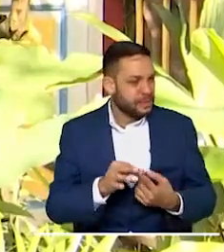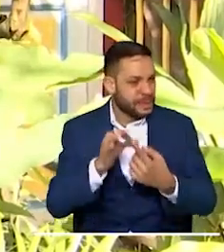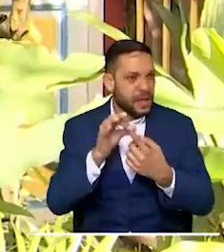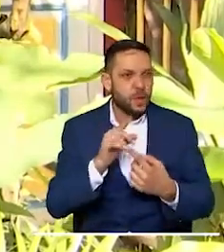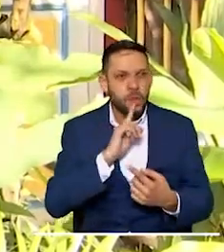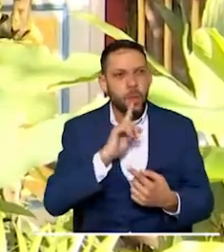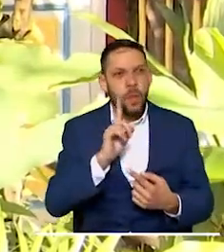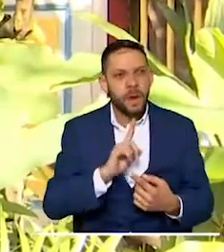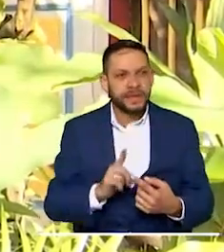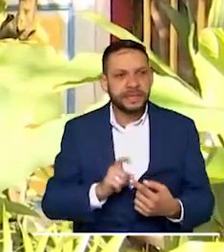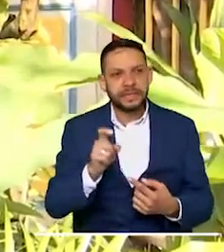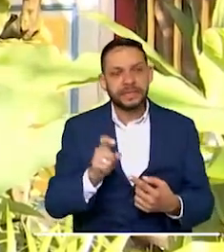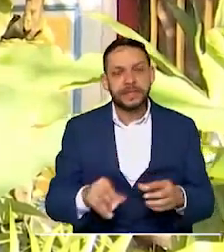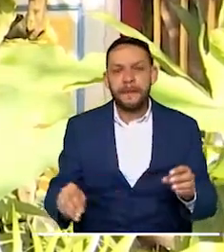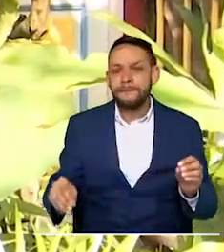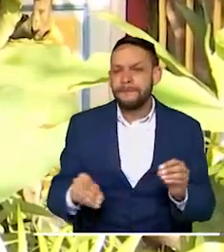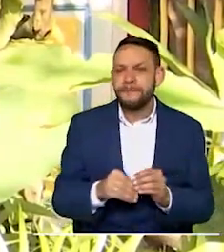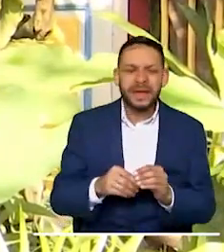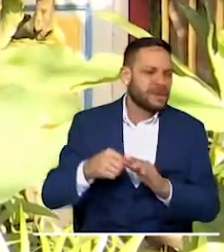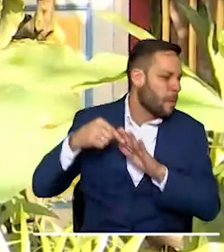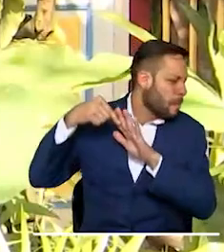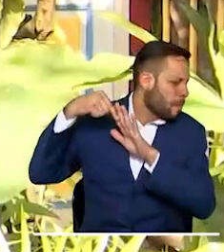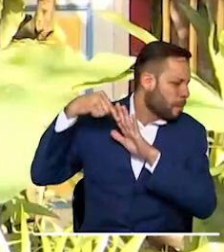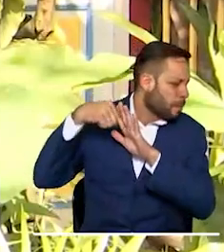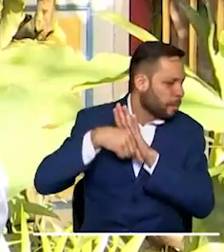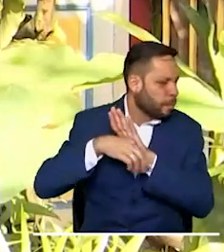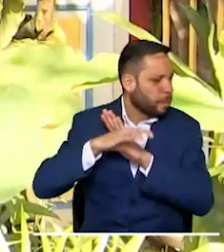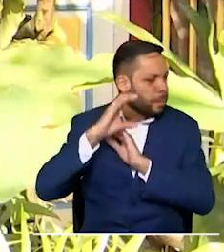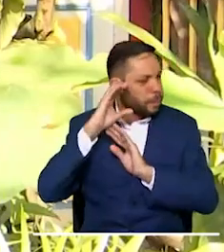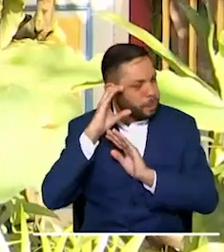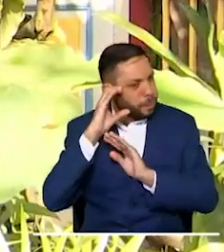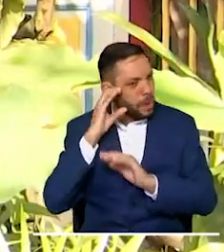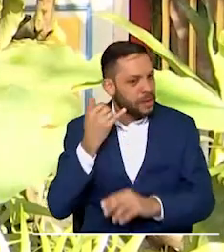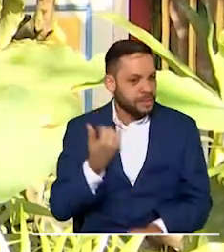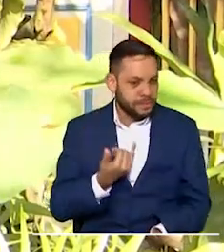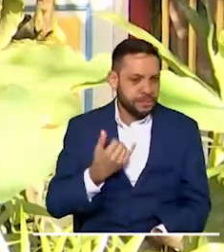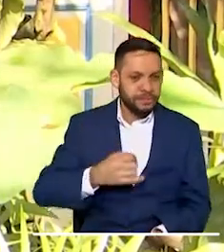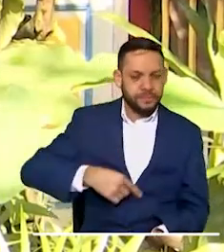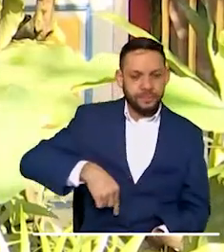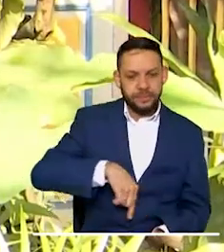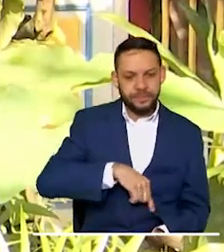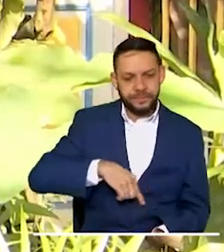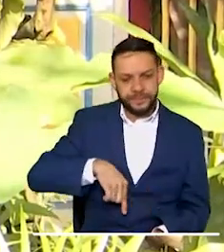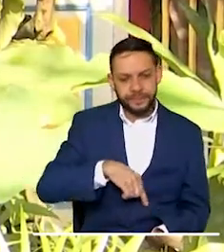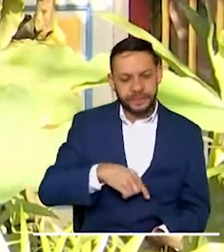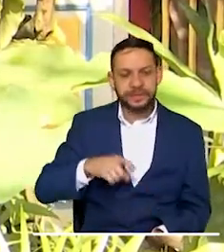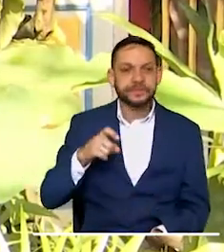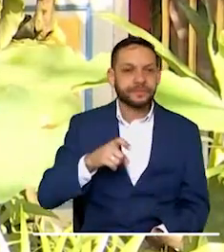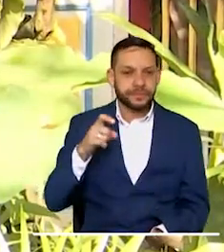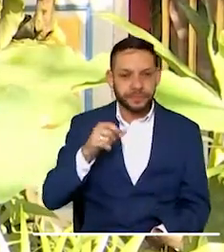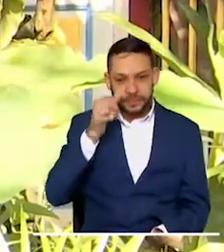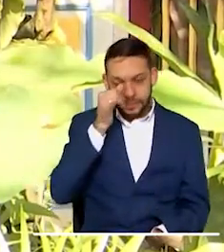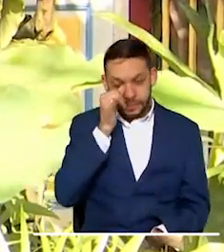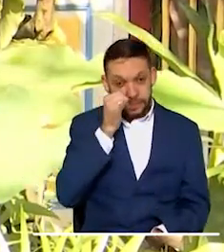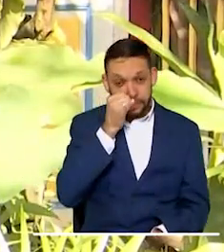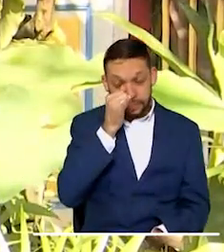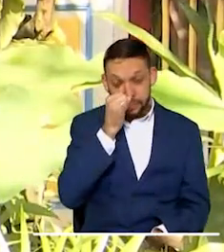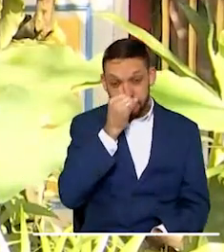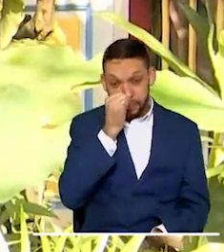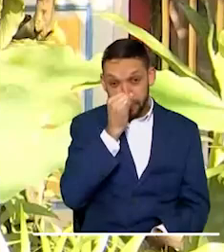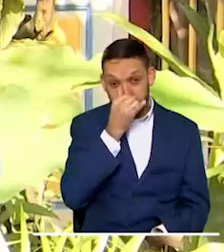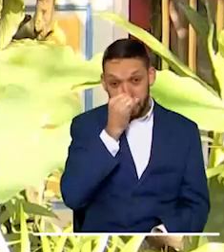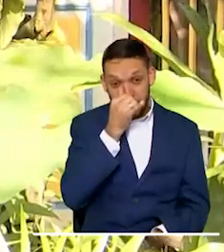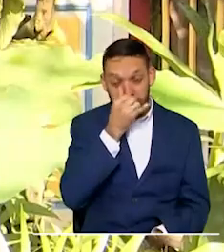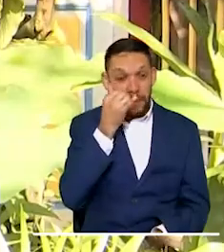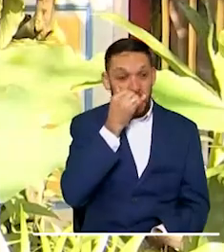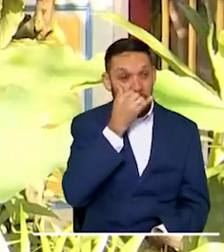que probablemente la situación es a nivel intestinal. Y como ya bien nos explicaron, a nivel intestinal necesitamos hacer una colonoscopia